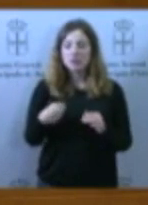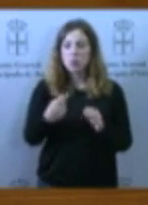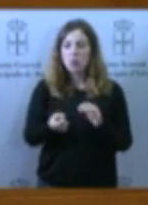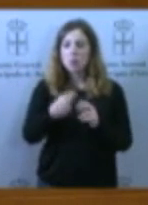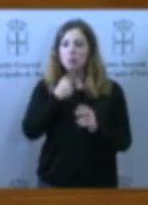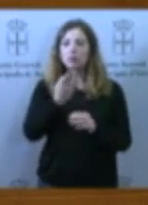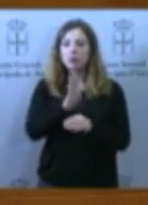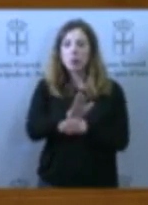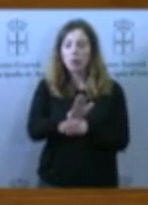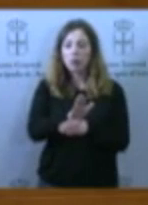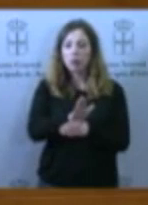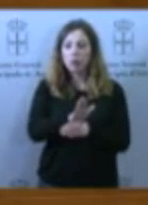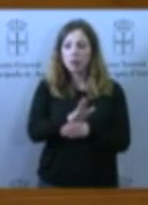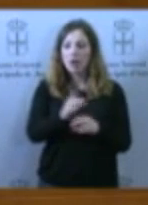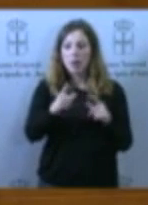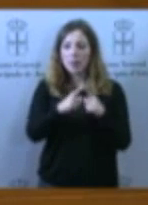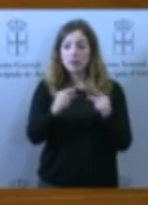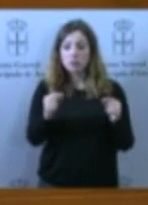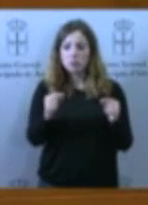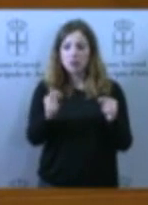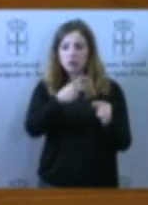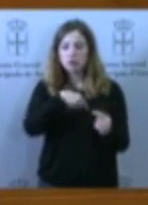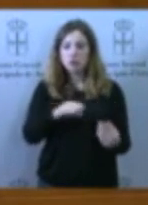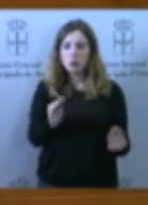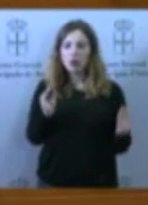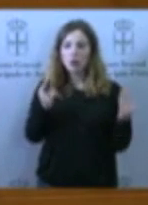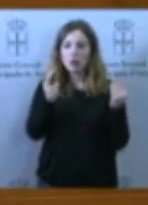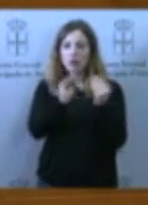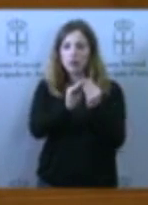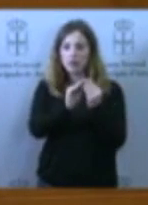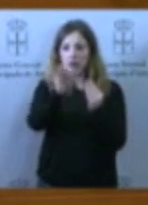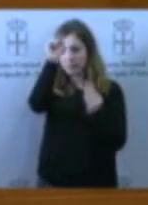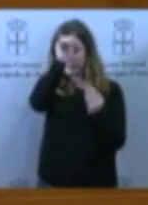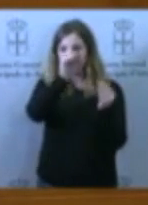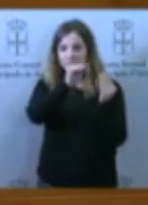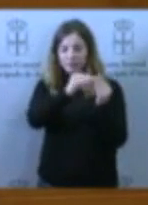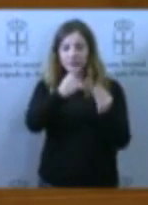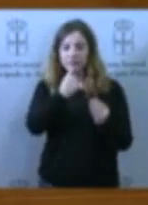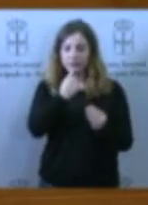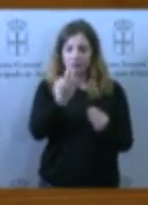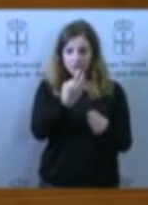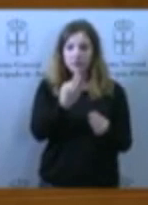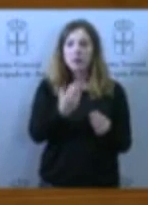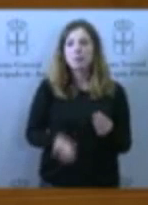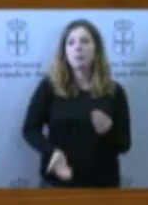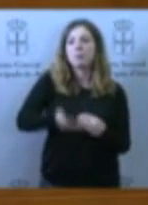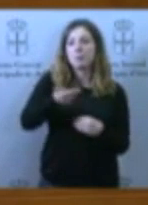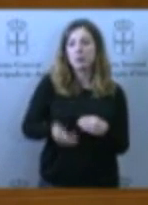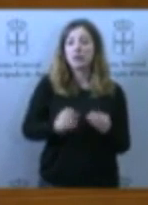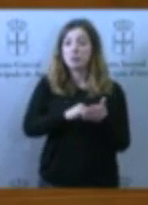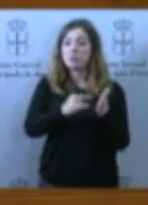Asturias, y nosotros compartimos lo que ha dicho, que es importante que ese